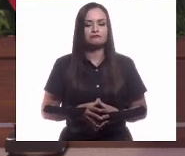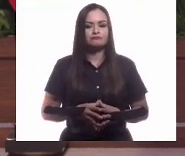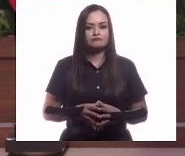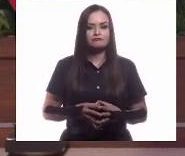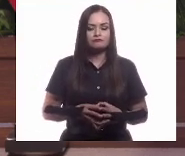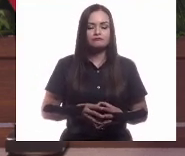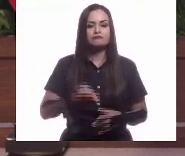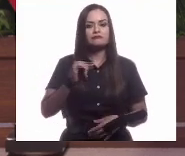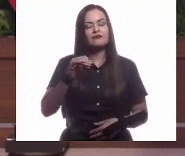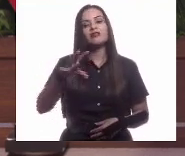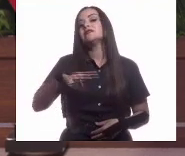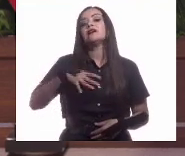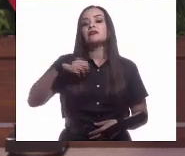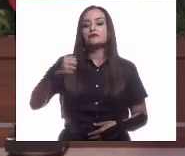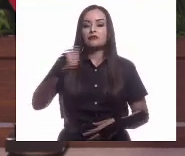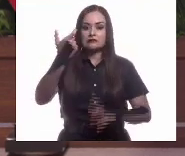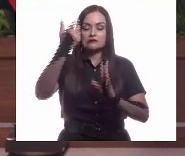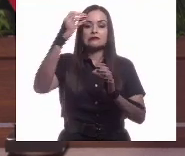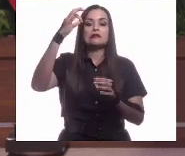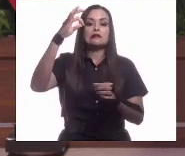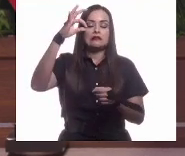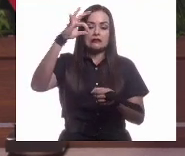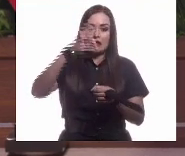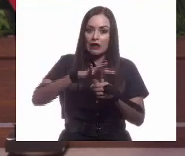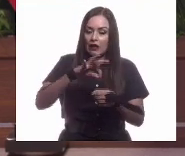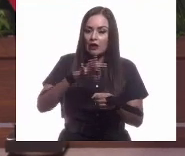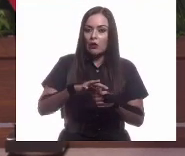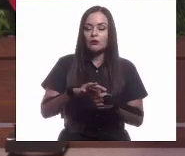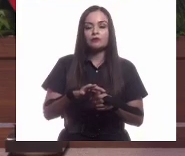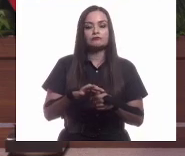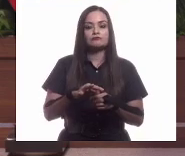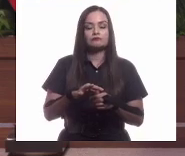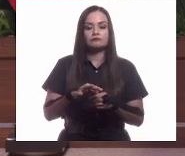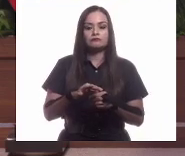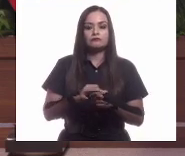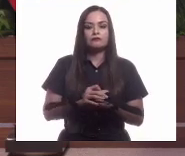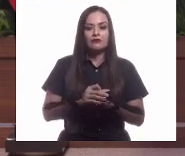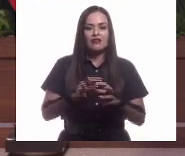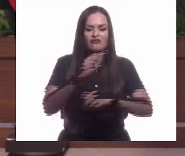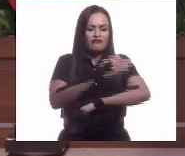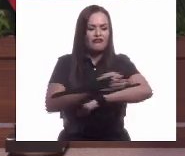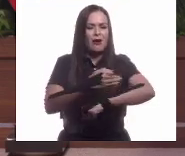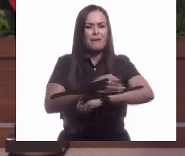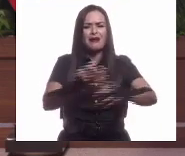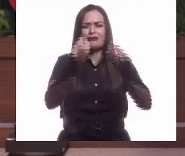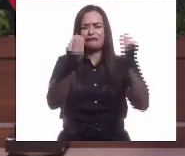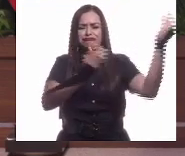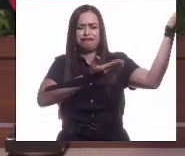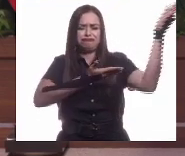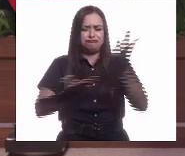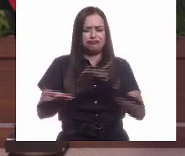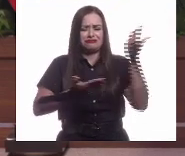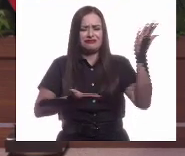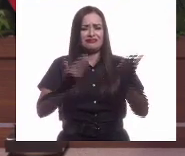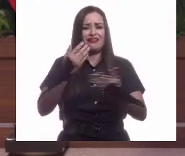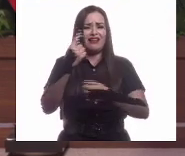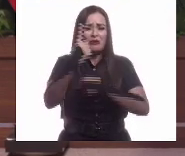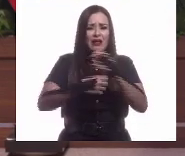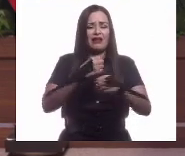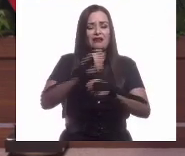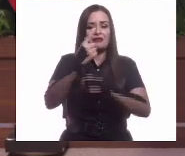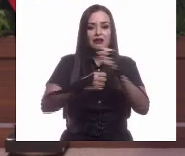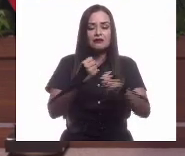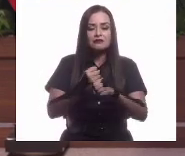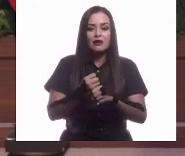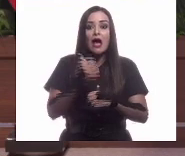al gran esfuerzo de ahorro, austeridad y recaudación, la llegada de miles de familias cada año, les hablaba yo hace unos minutos de 30